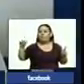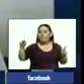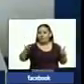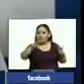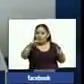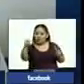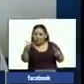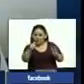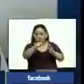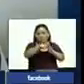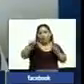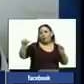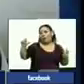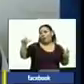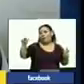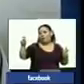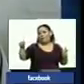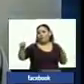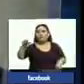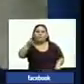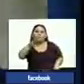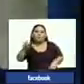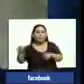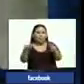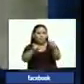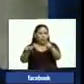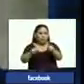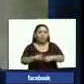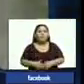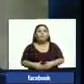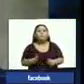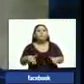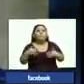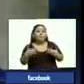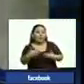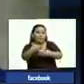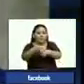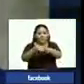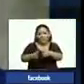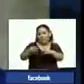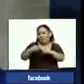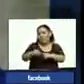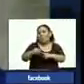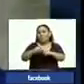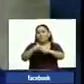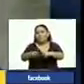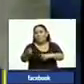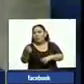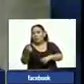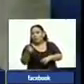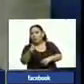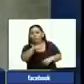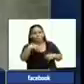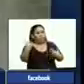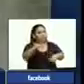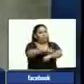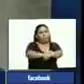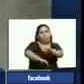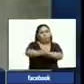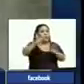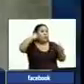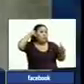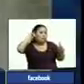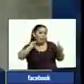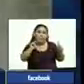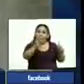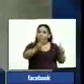y Alan Álvarez, de 34. La División Élite contra el Crimen Organizado capturó a Cristian Alberto López,